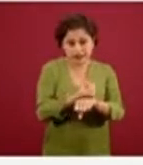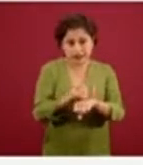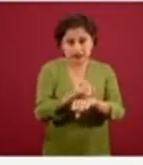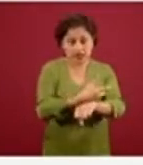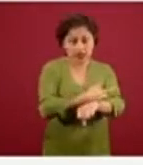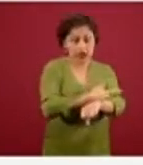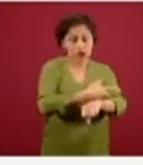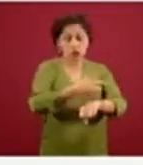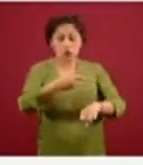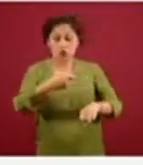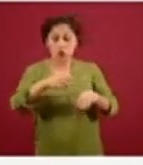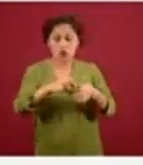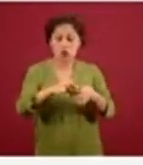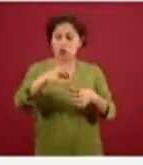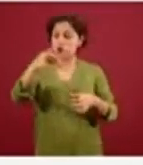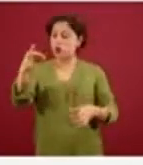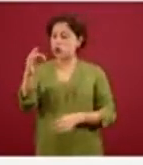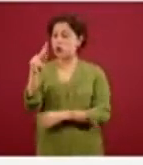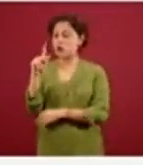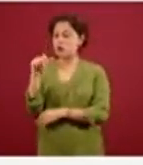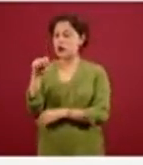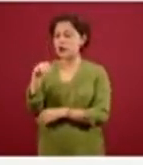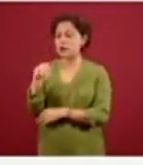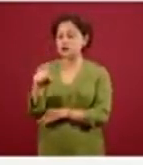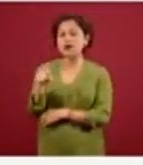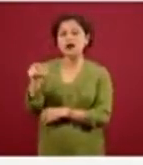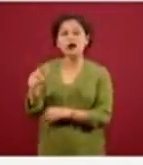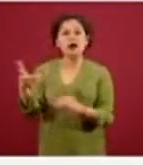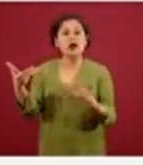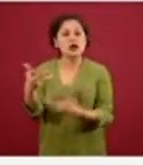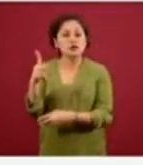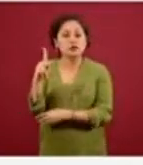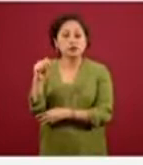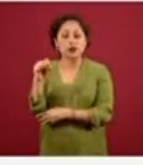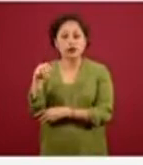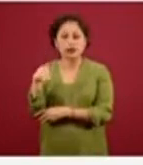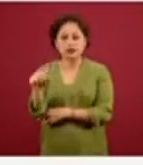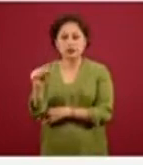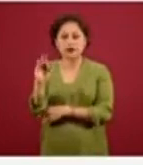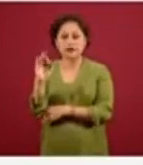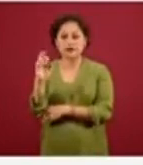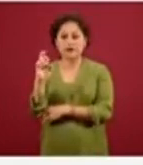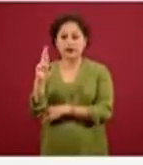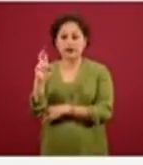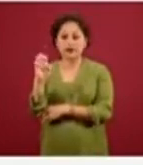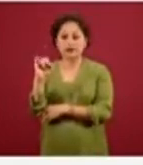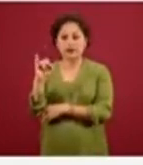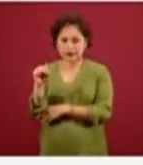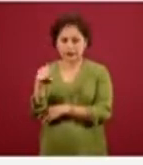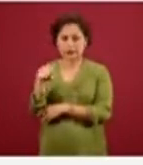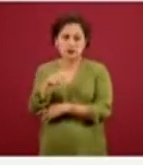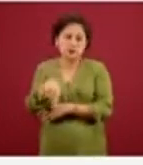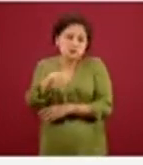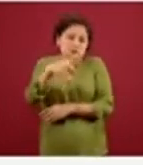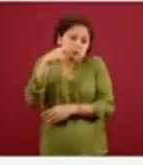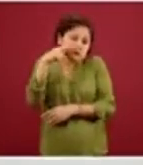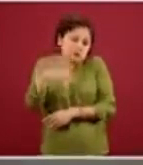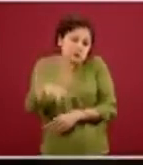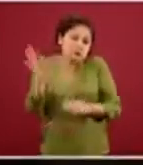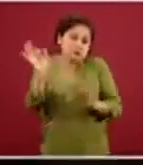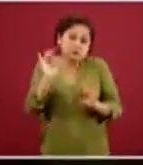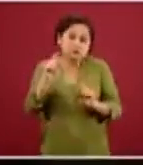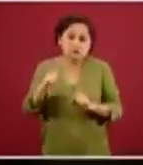a base de plasmaféresis. ¿Qué significa esto? Quizá lo han visto ustedes y es un ejemplo que ocurre aquí abajo en